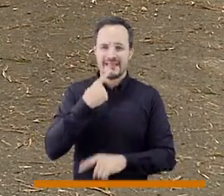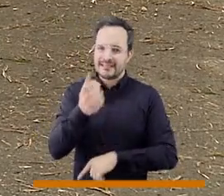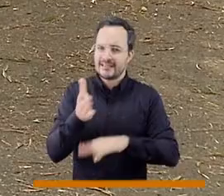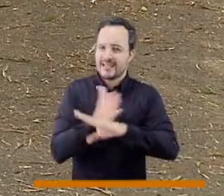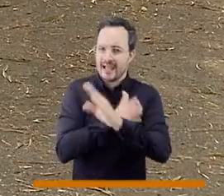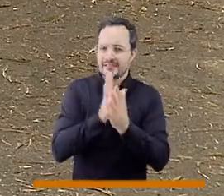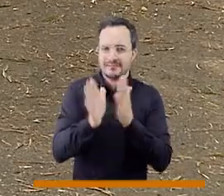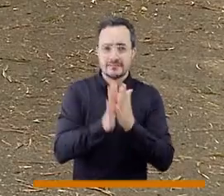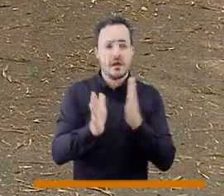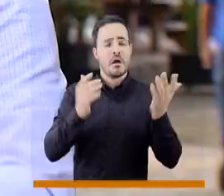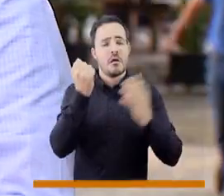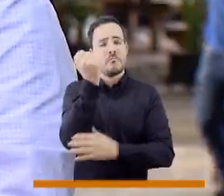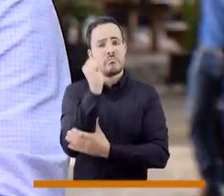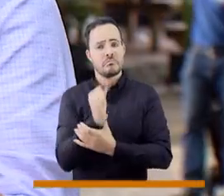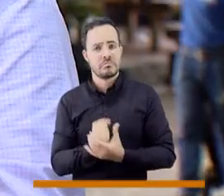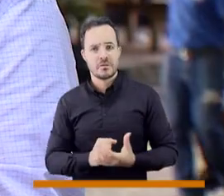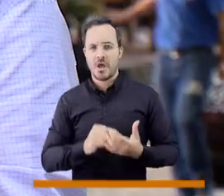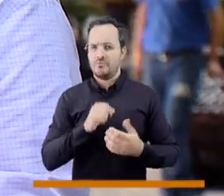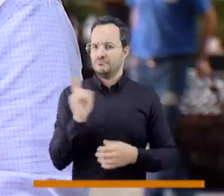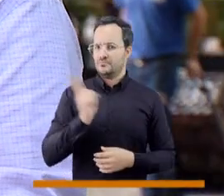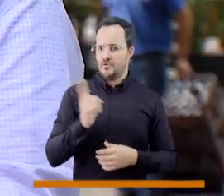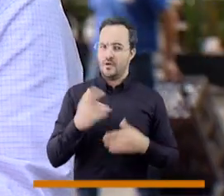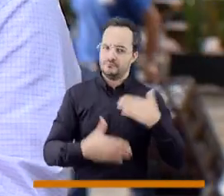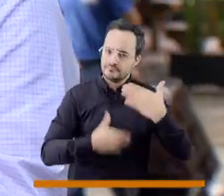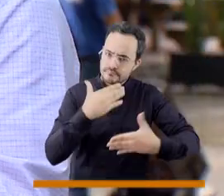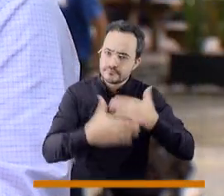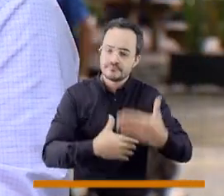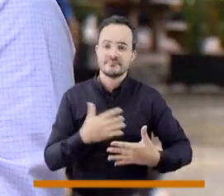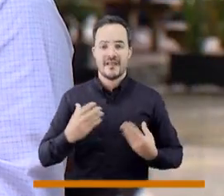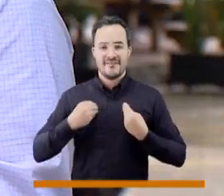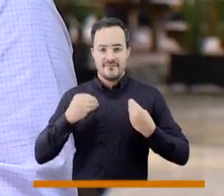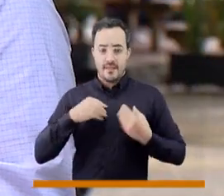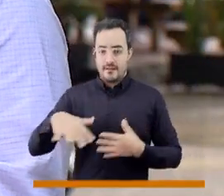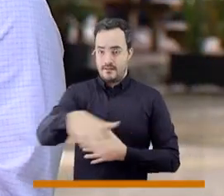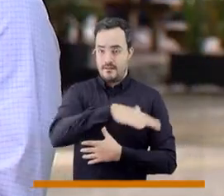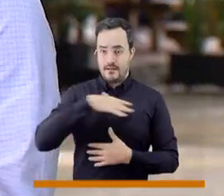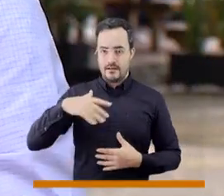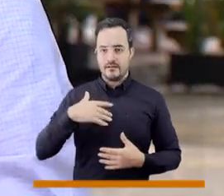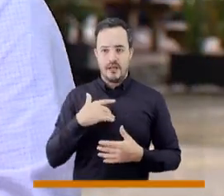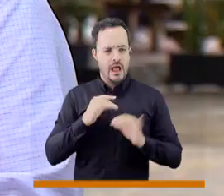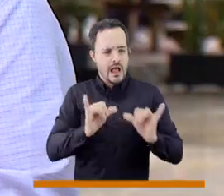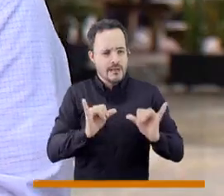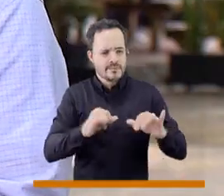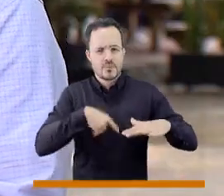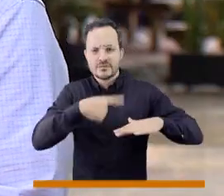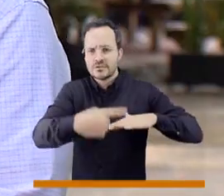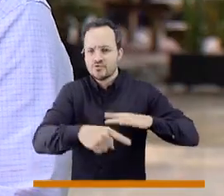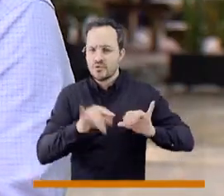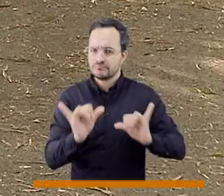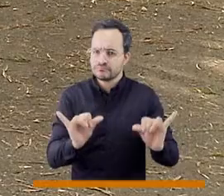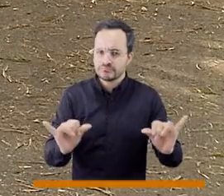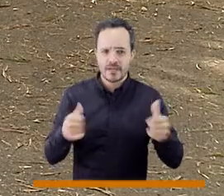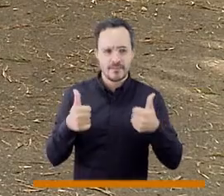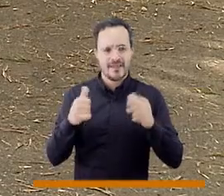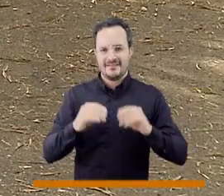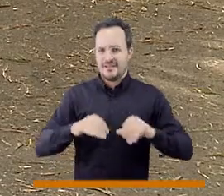nuestra cohesión y lazos comunitarios no se pueden perder. Mantengamos, ojalá, nuestros habitantes tradicionales de nuestros